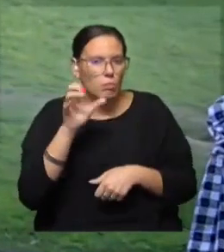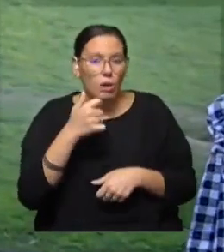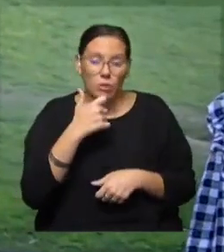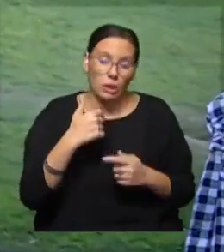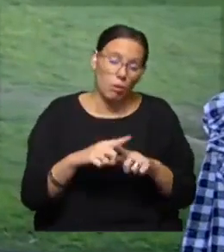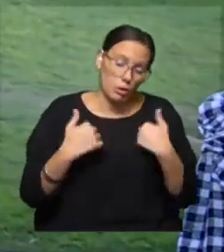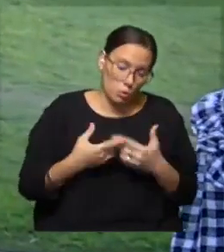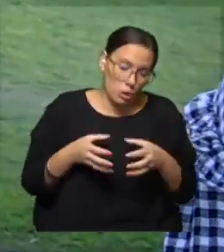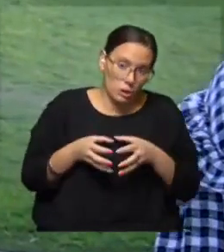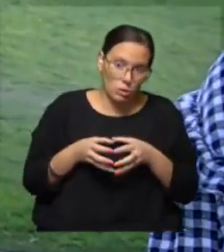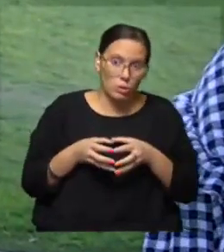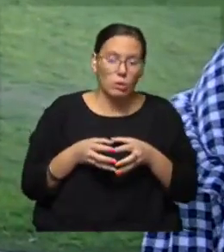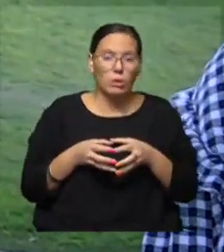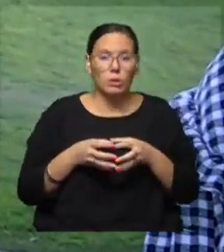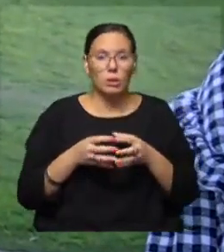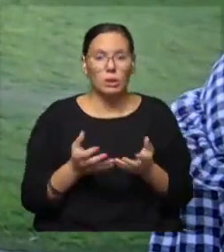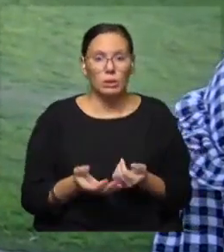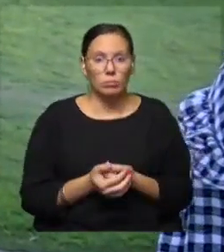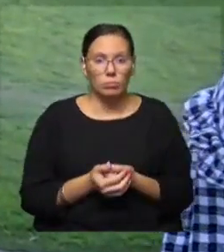nuestro,